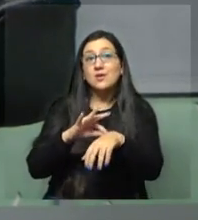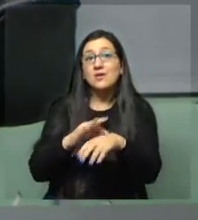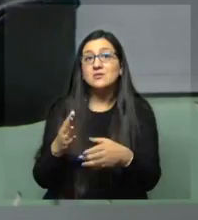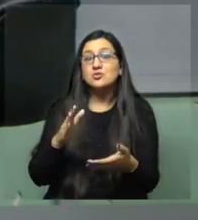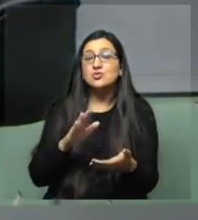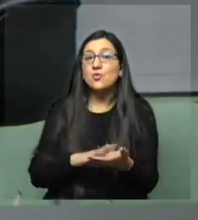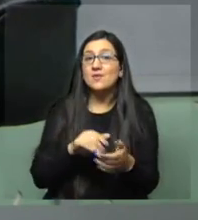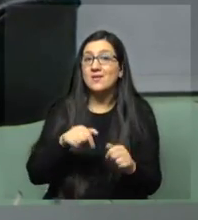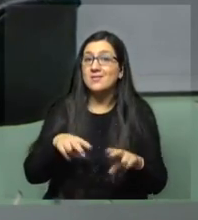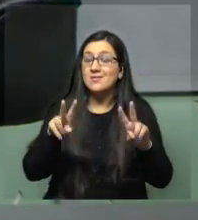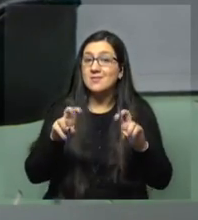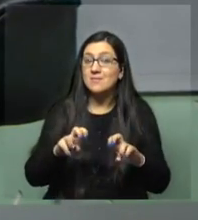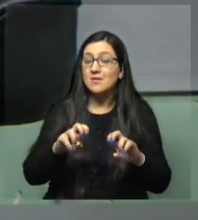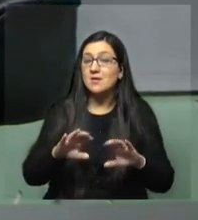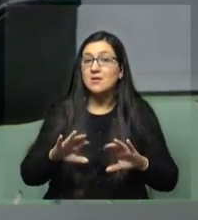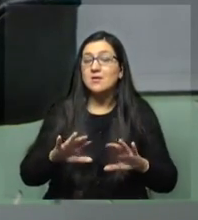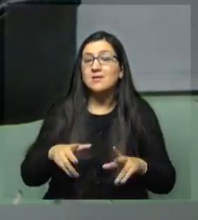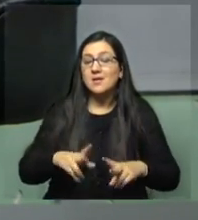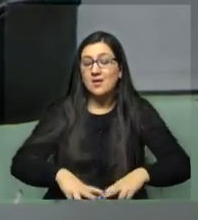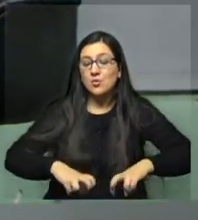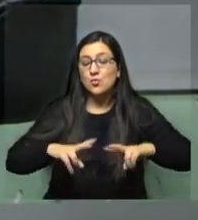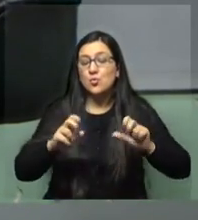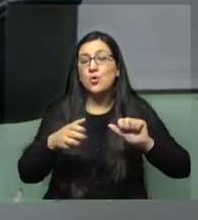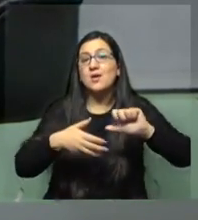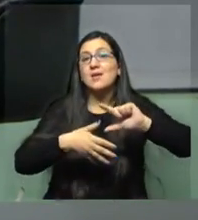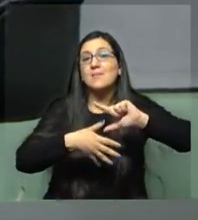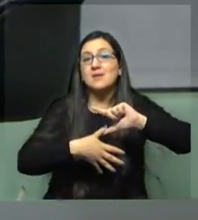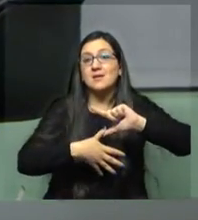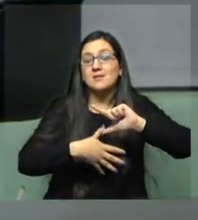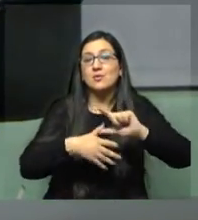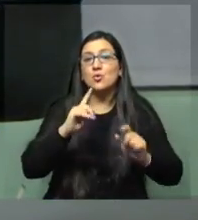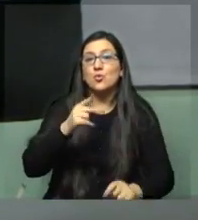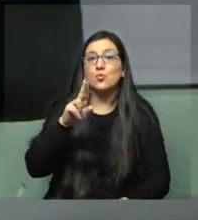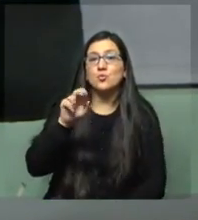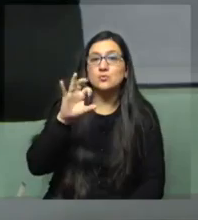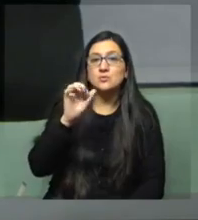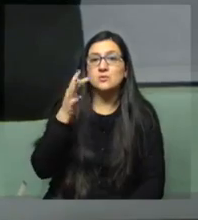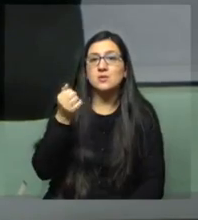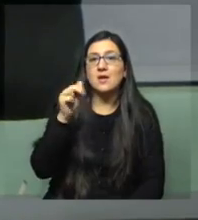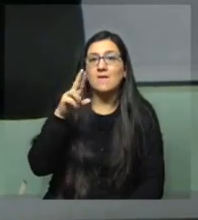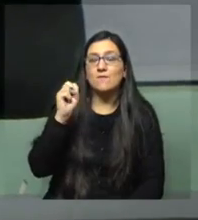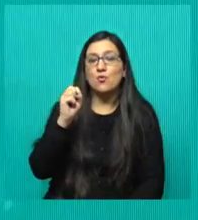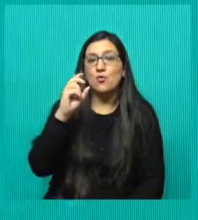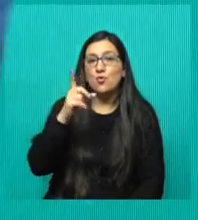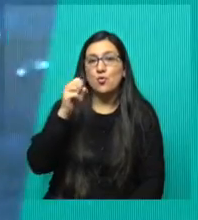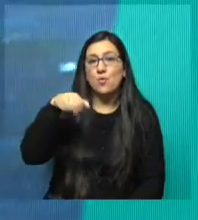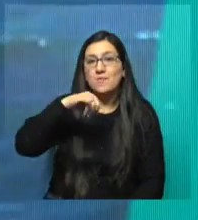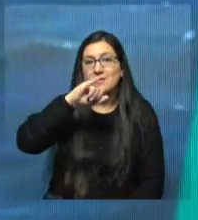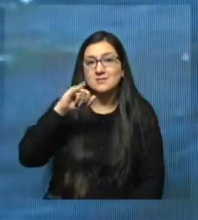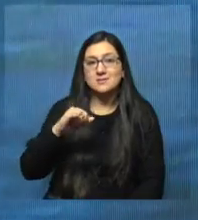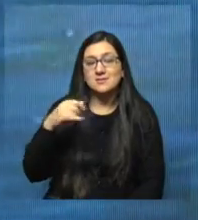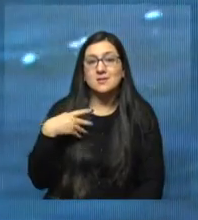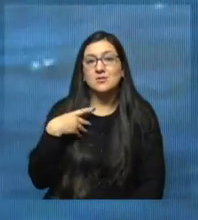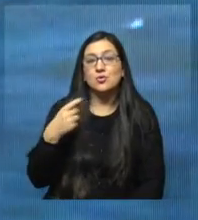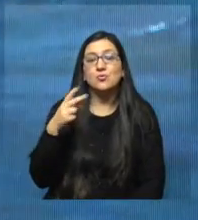todo qué resultó de este estudio en América Latina, recibiendo a Gustavo Gómez, director de Observacom. Gustavo, ¿cómo estás? Muy bien,